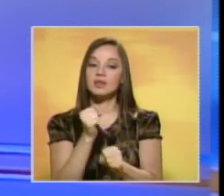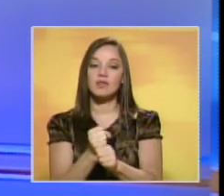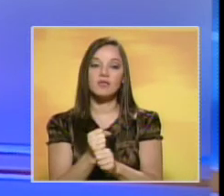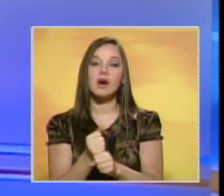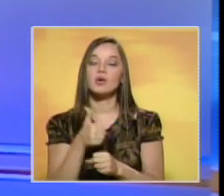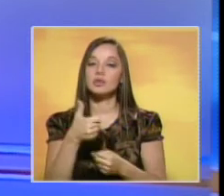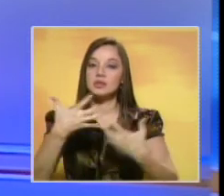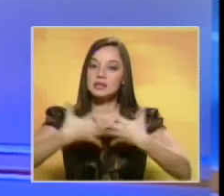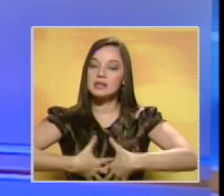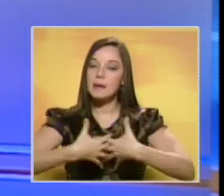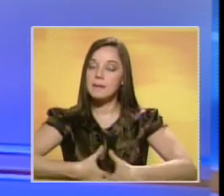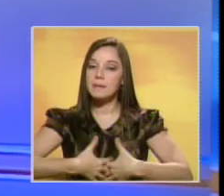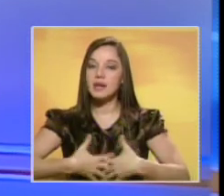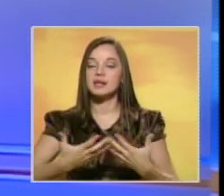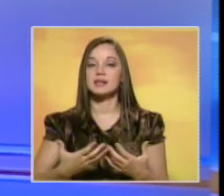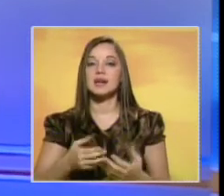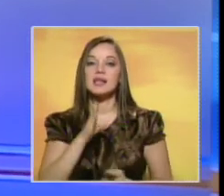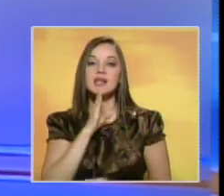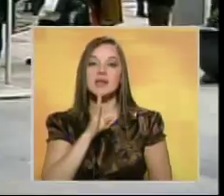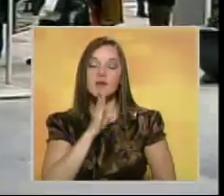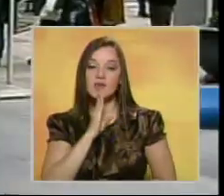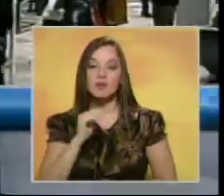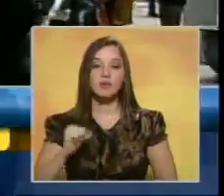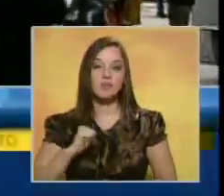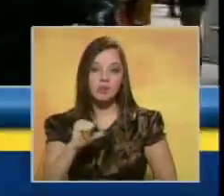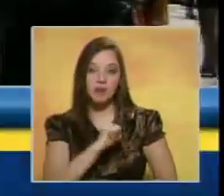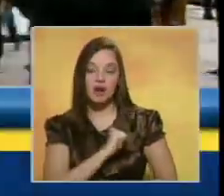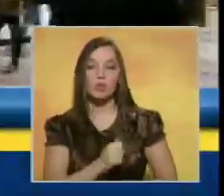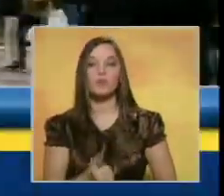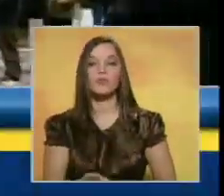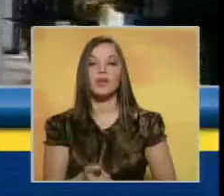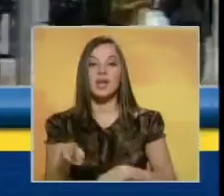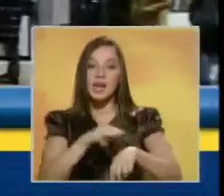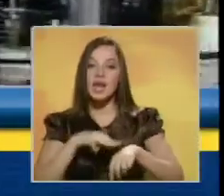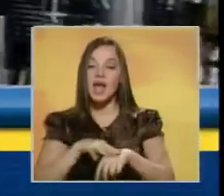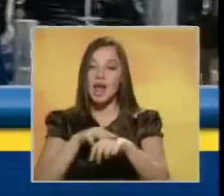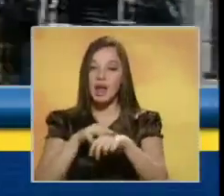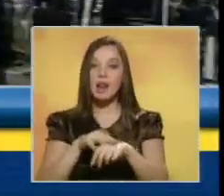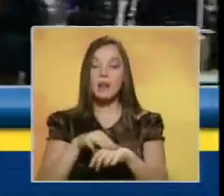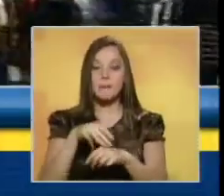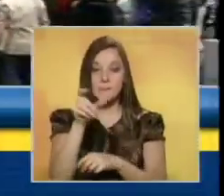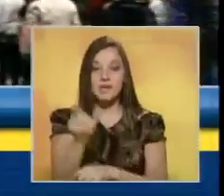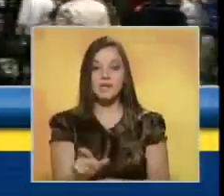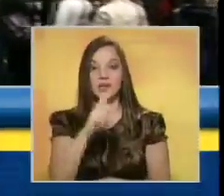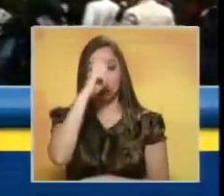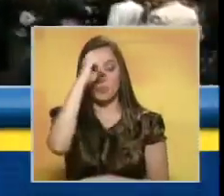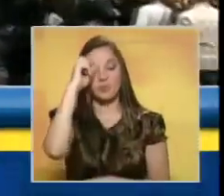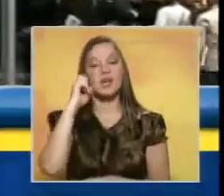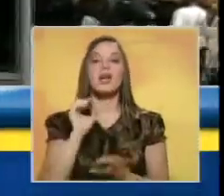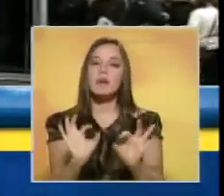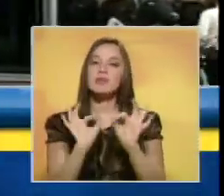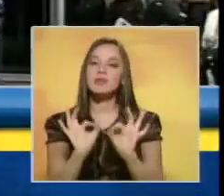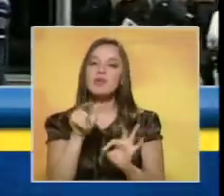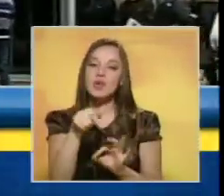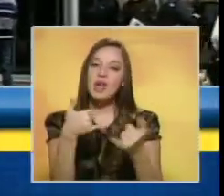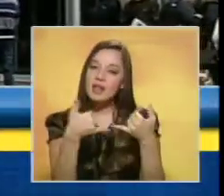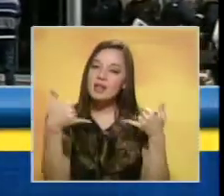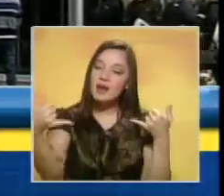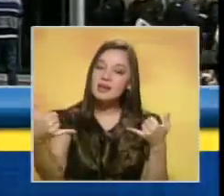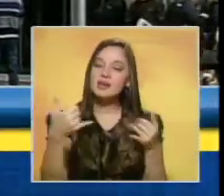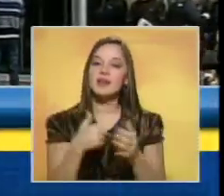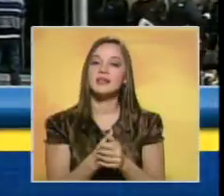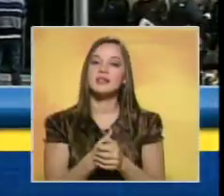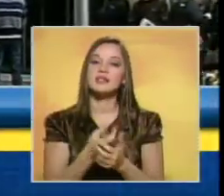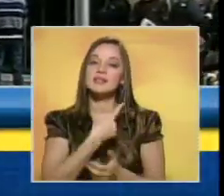básica de empresas de clientes de la banca privada. Gilbert Saboya, ministro portavoz del Ejecutivo de Andorra, precisó que esta línea de crédito